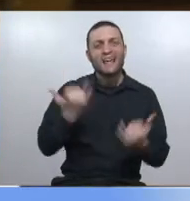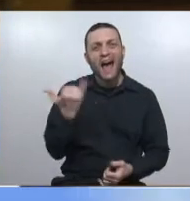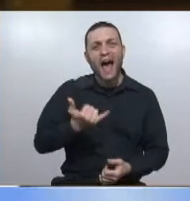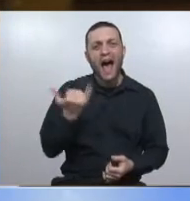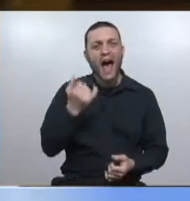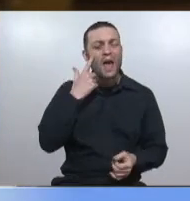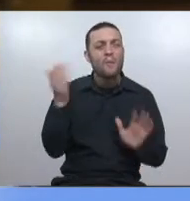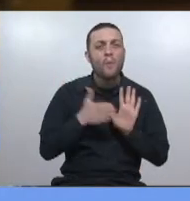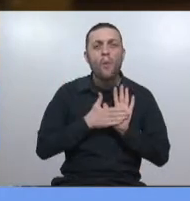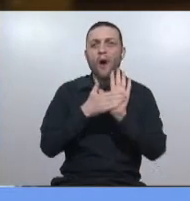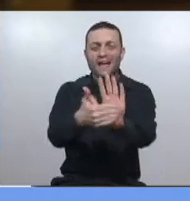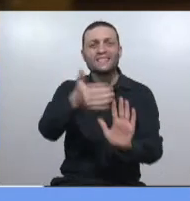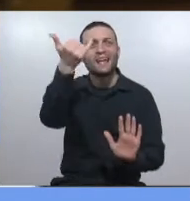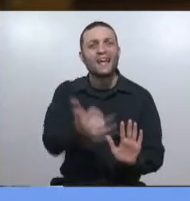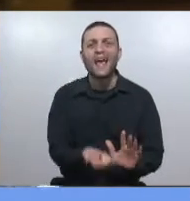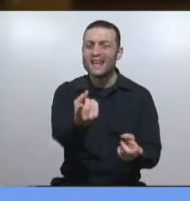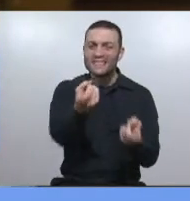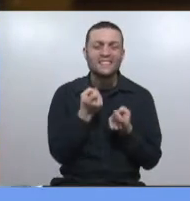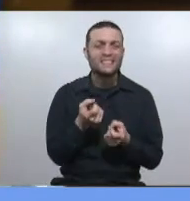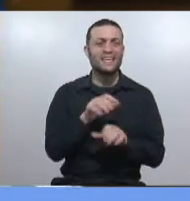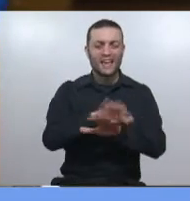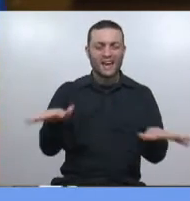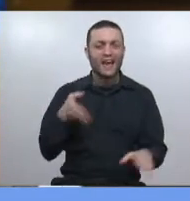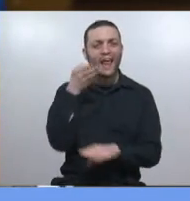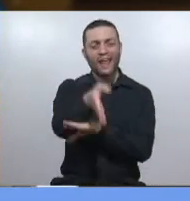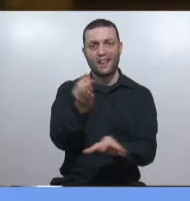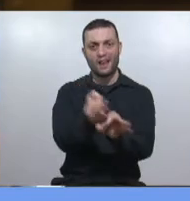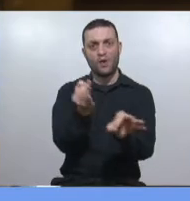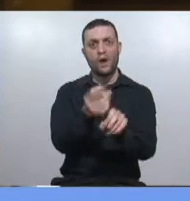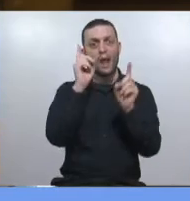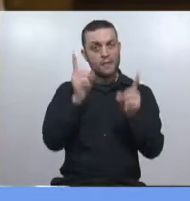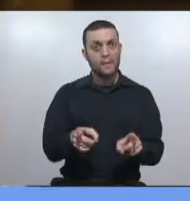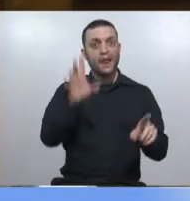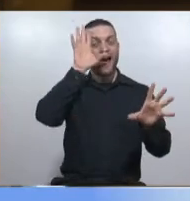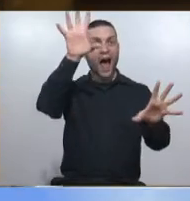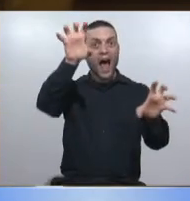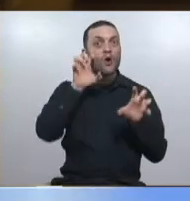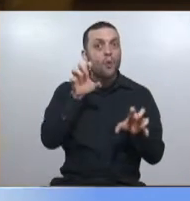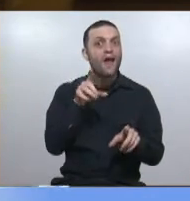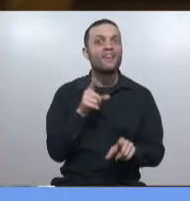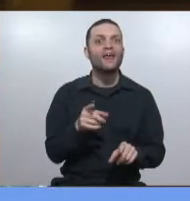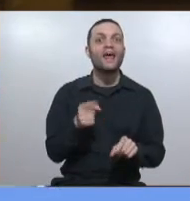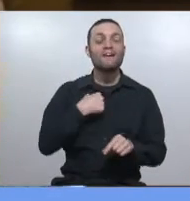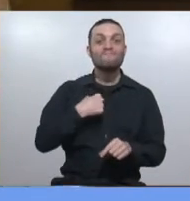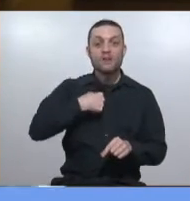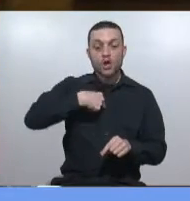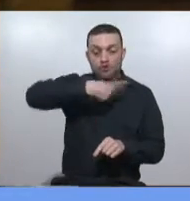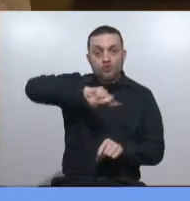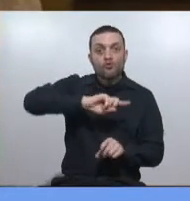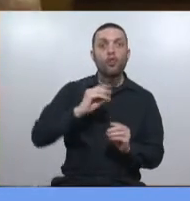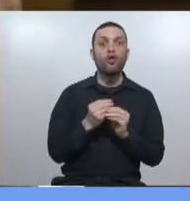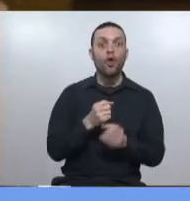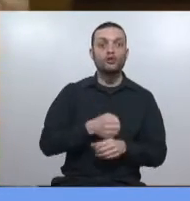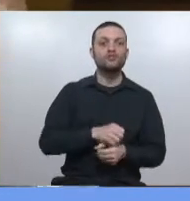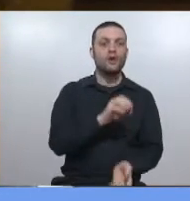chicos no vayan a las aulas y además recordarles que no sólo hemos abierto 54 escuelas nuevas hemos construido